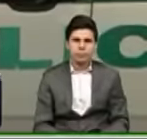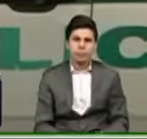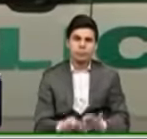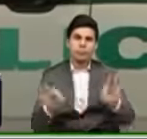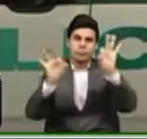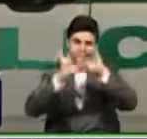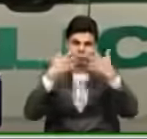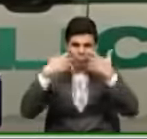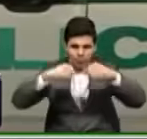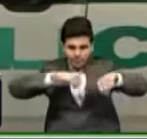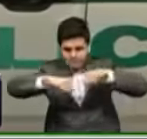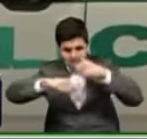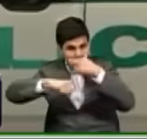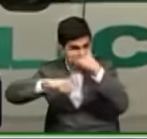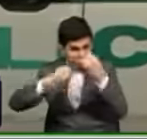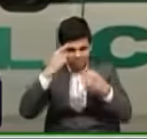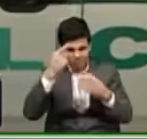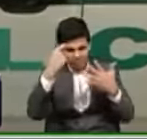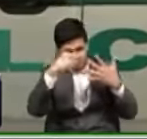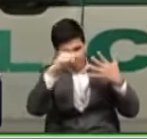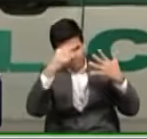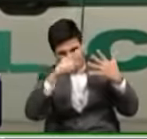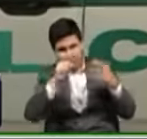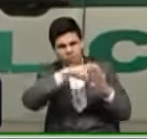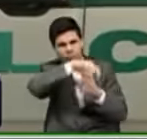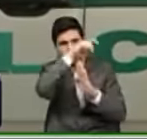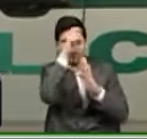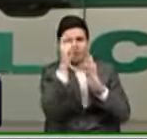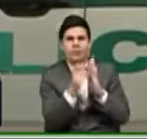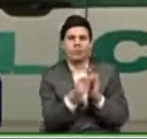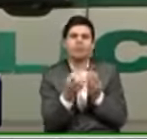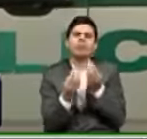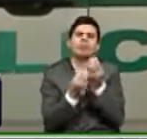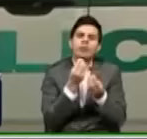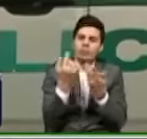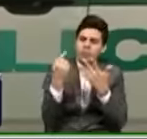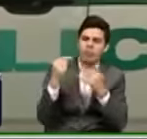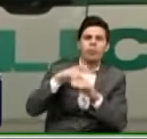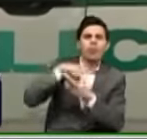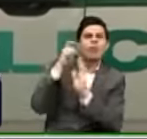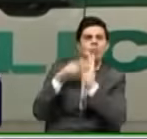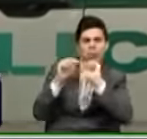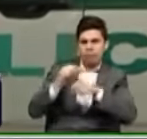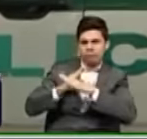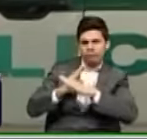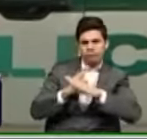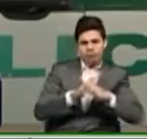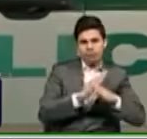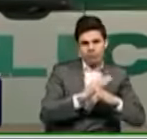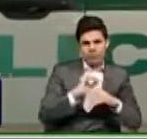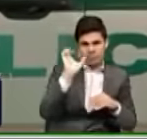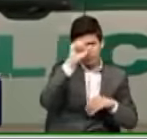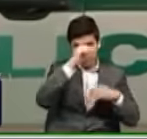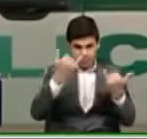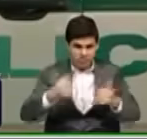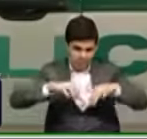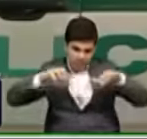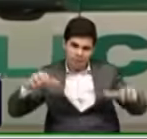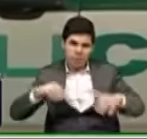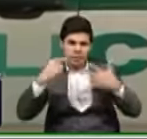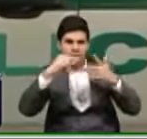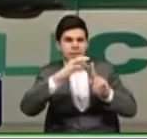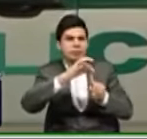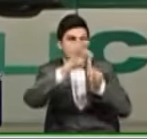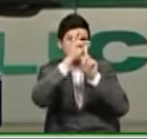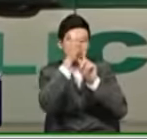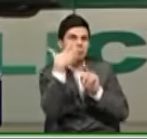de la accidentalidad, lo que dice las autoridades de tránsito es que incrementará la prevención, las campañas, sobre todo en esta época de vacaciones donde